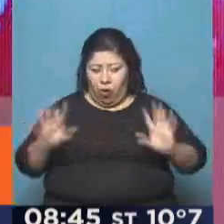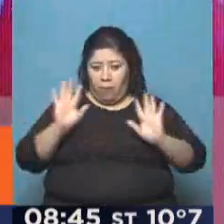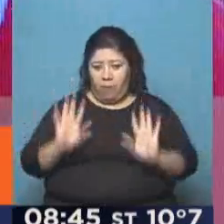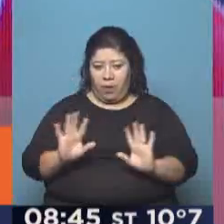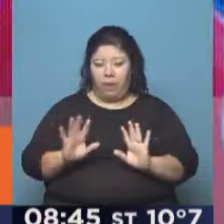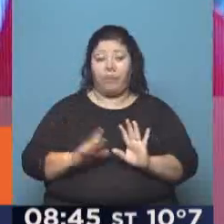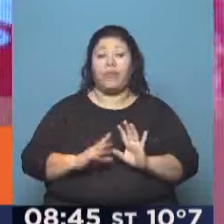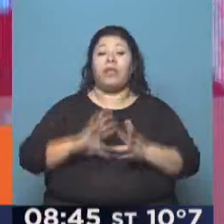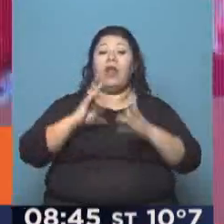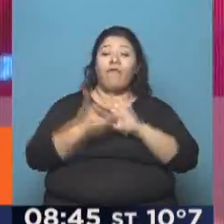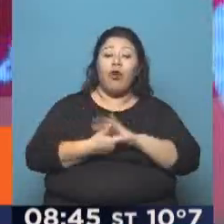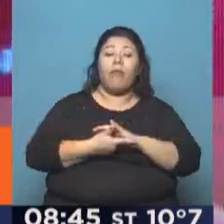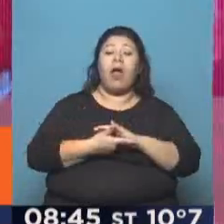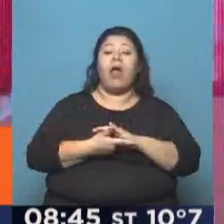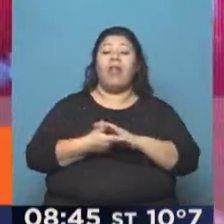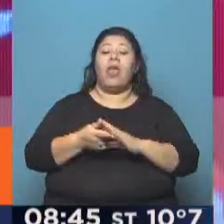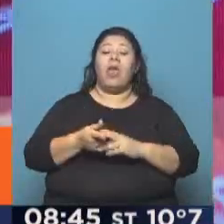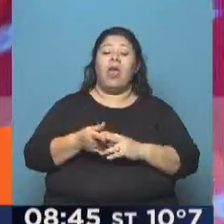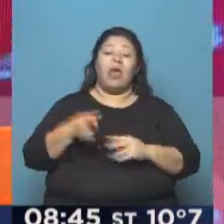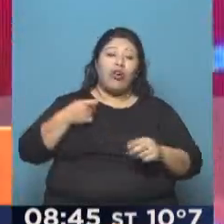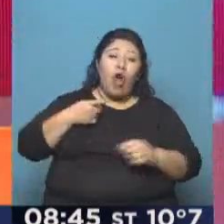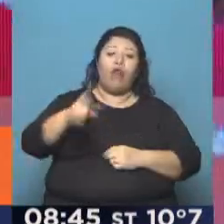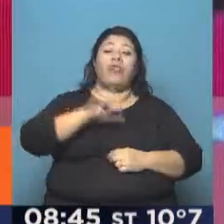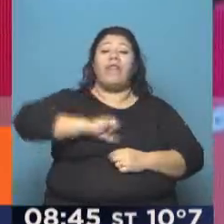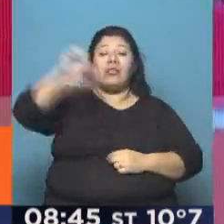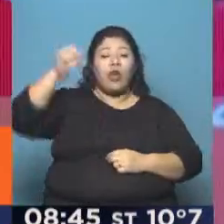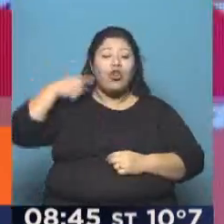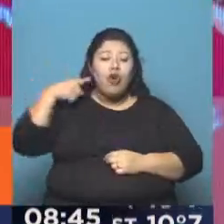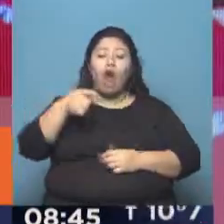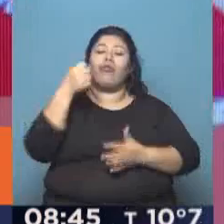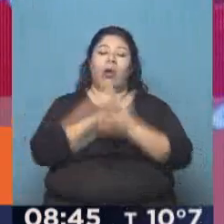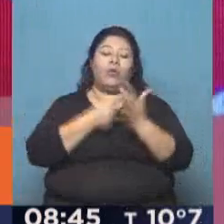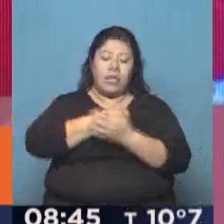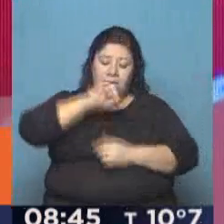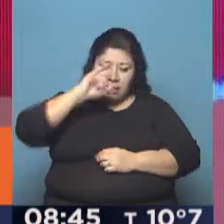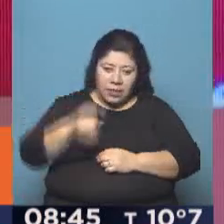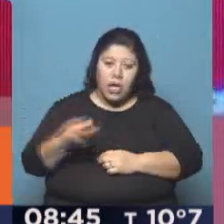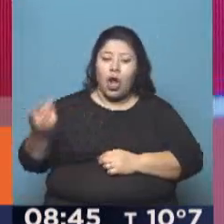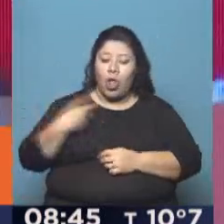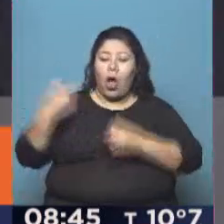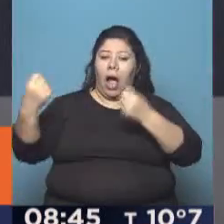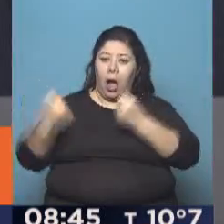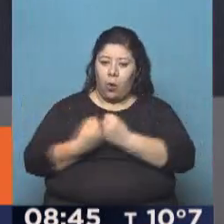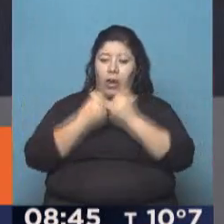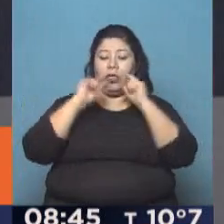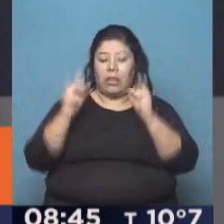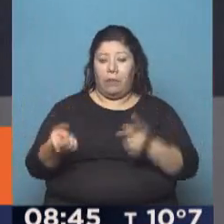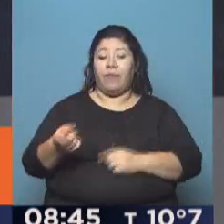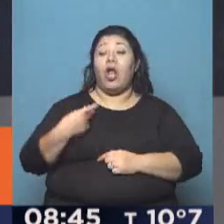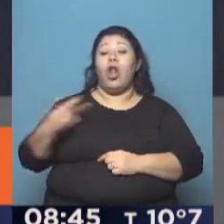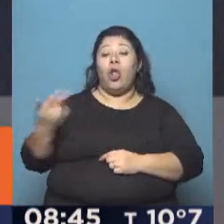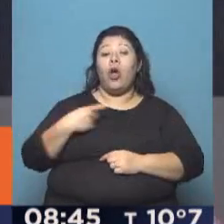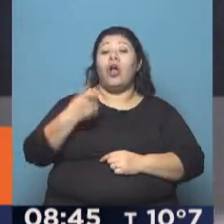el combate a la inflación estamos juntos la verdad es que hemos pedido los dos lo mismo al al gobierno y al presidente macri que es que no